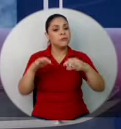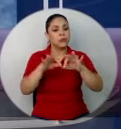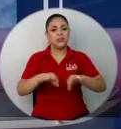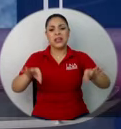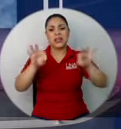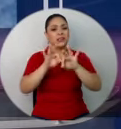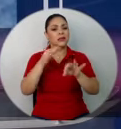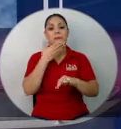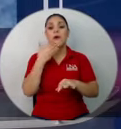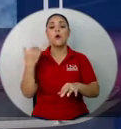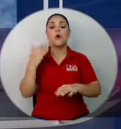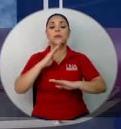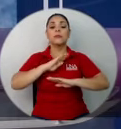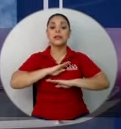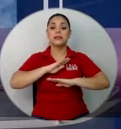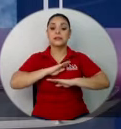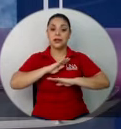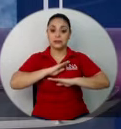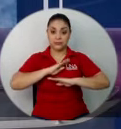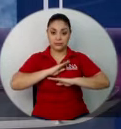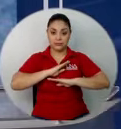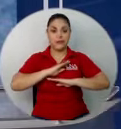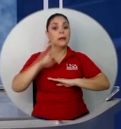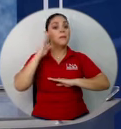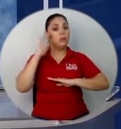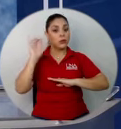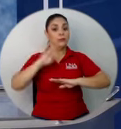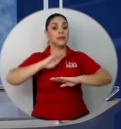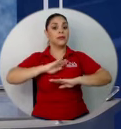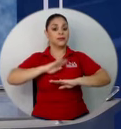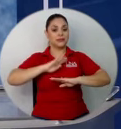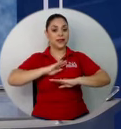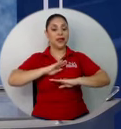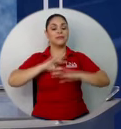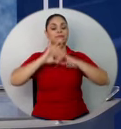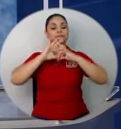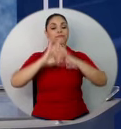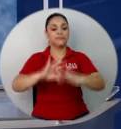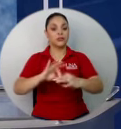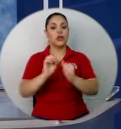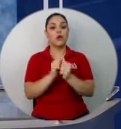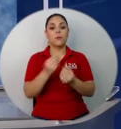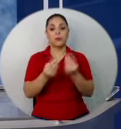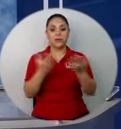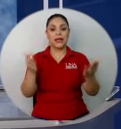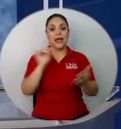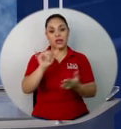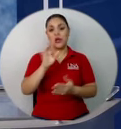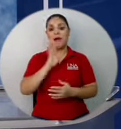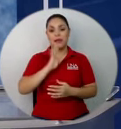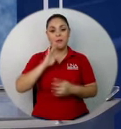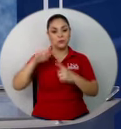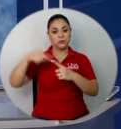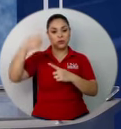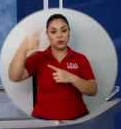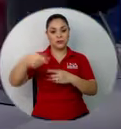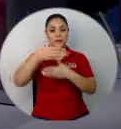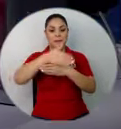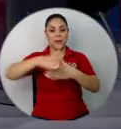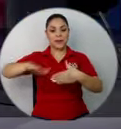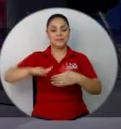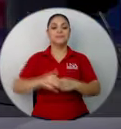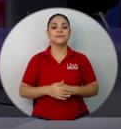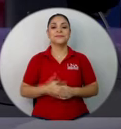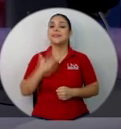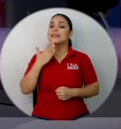es importante siempre buscar el bienestar porque, como usted dice, tiene una relación directa con la productividad, que es lo que vamos a ver en el siguiente bloque. Correcto.